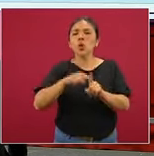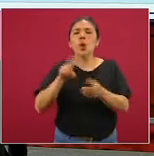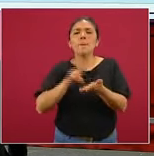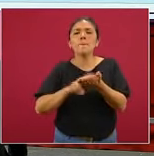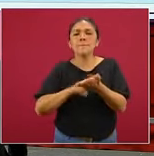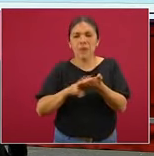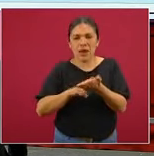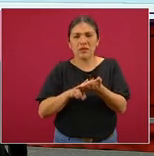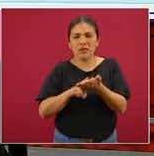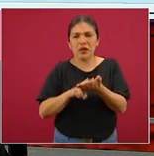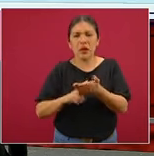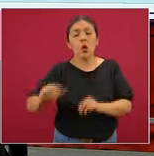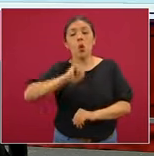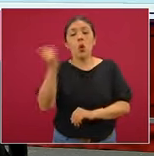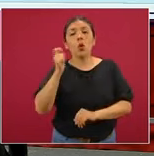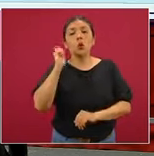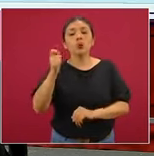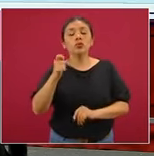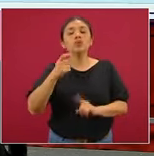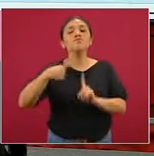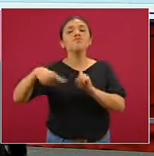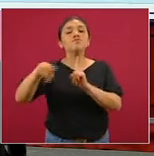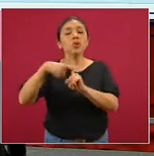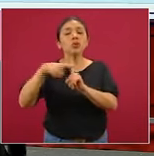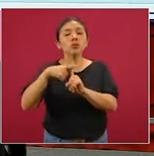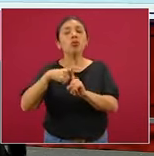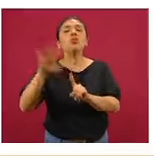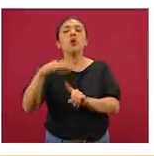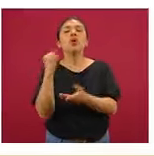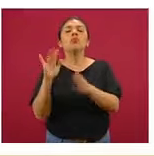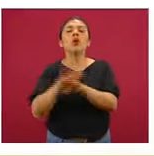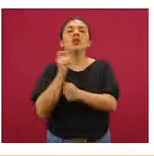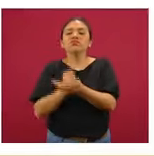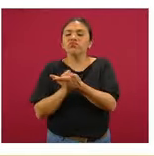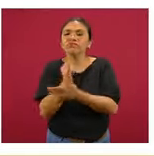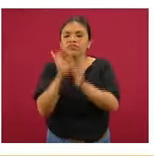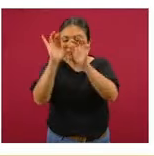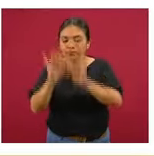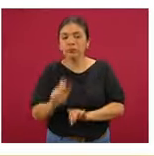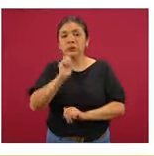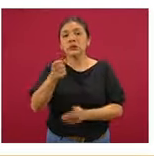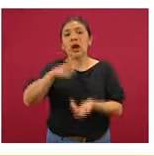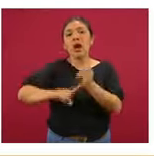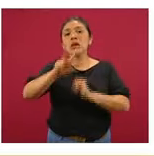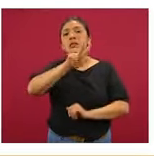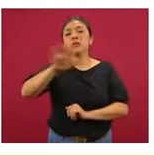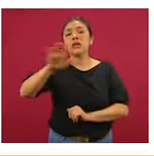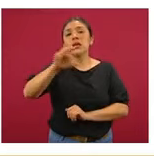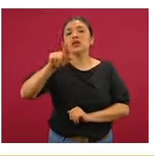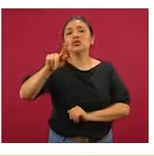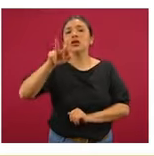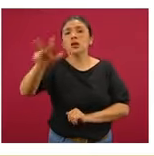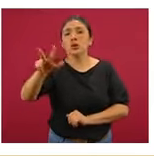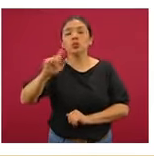verde, y los confirmados por dictaminación, 578, es decir, nos quedamos ya